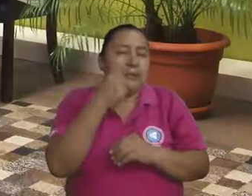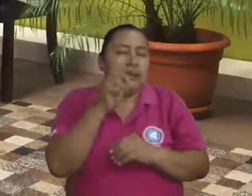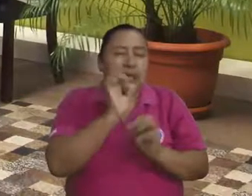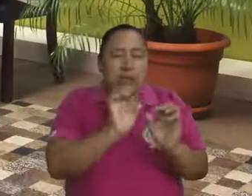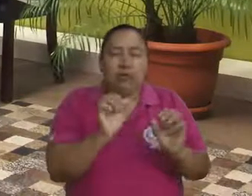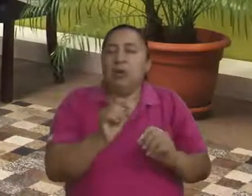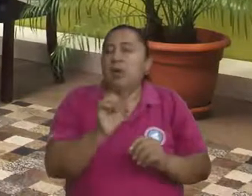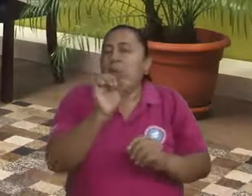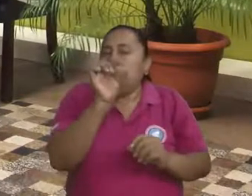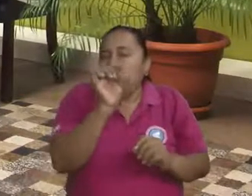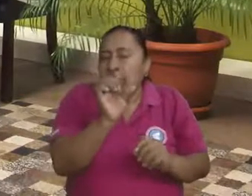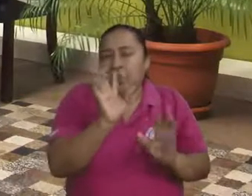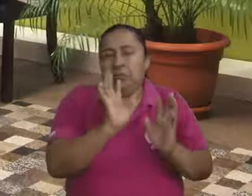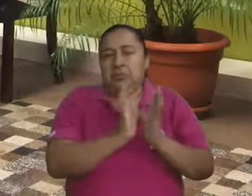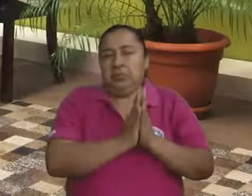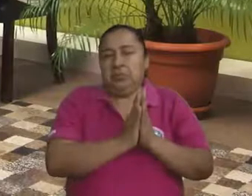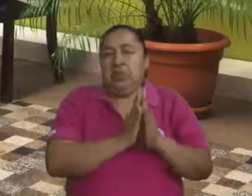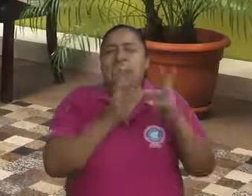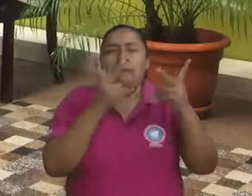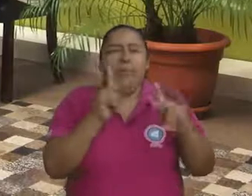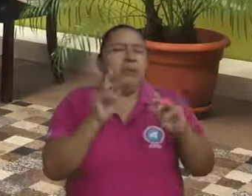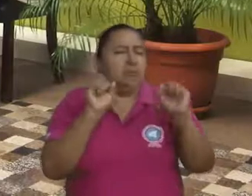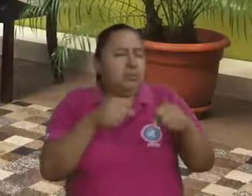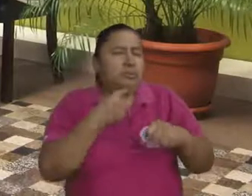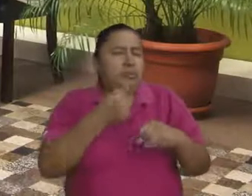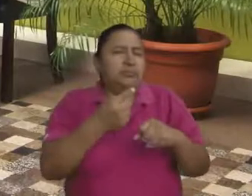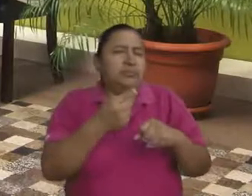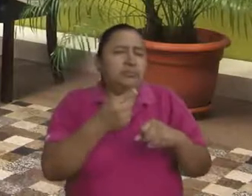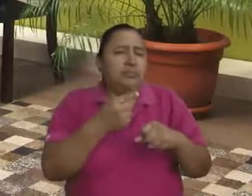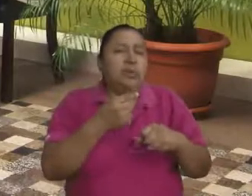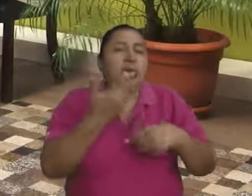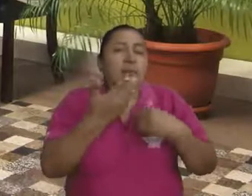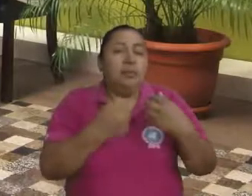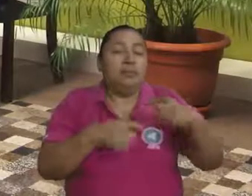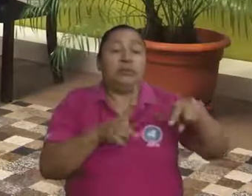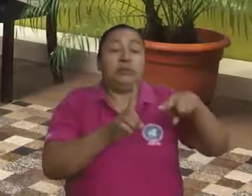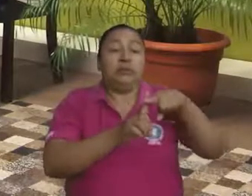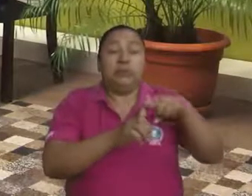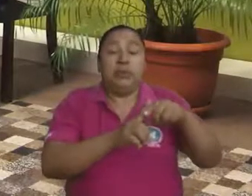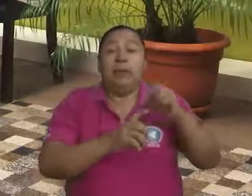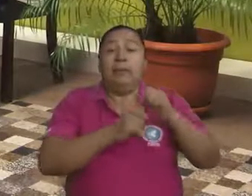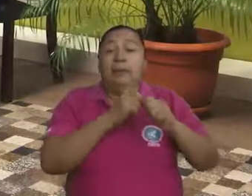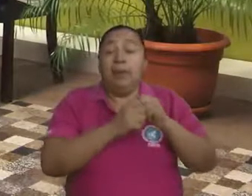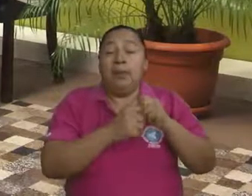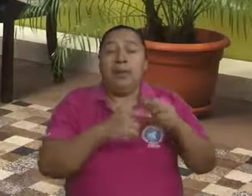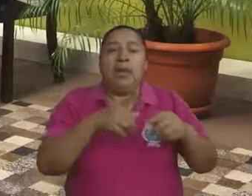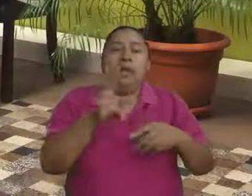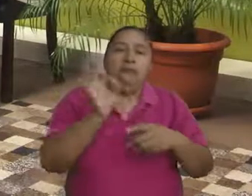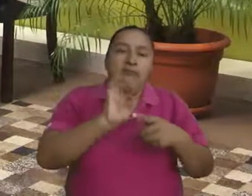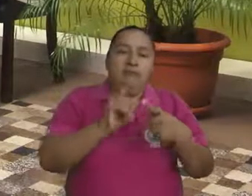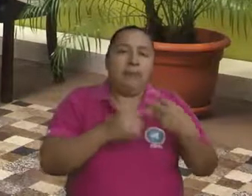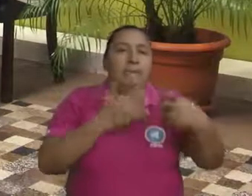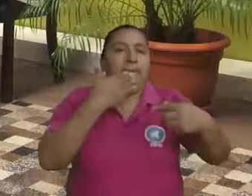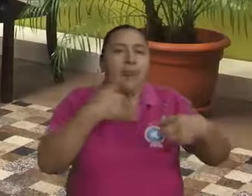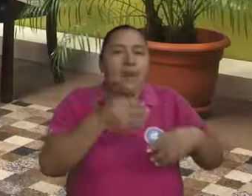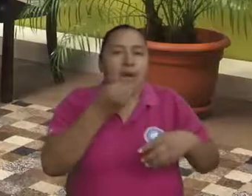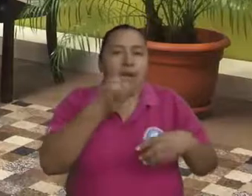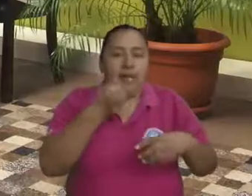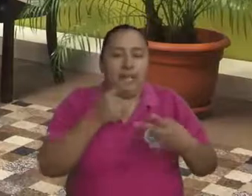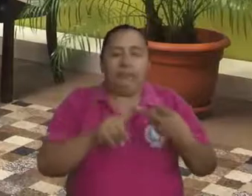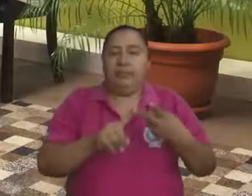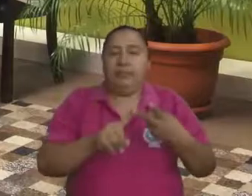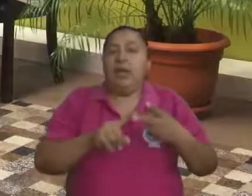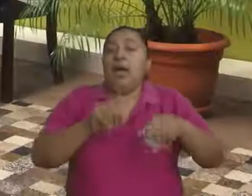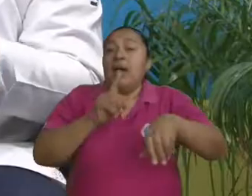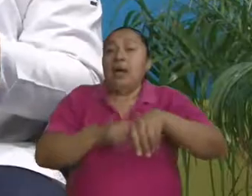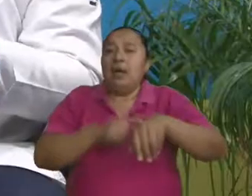baja. Pero sí podemos decir que el efecto sumatorio entre el tipo de alimentación y los desbalances en la hora